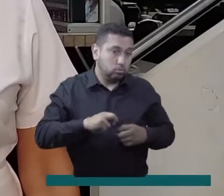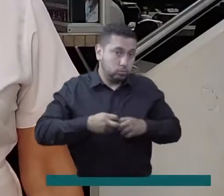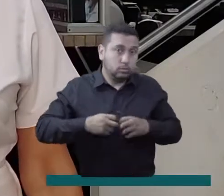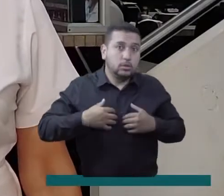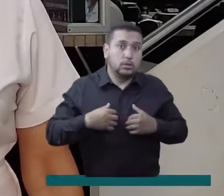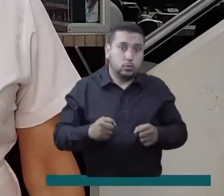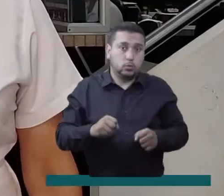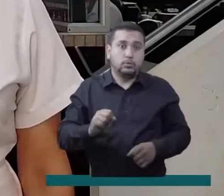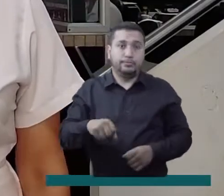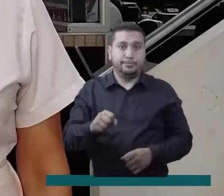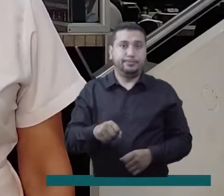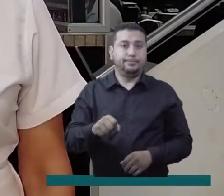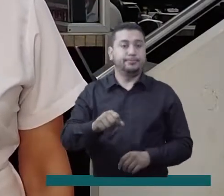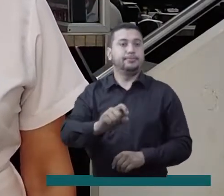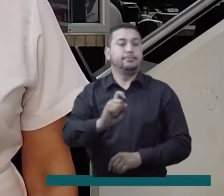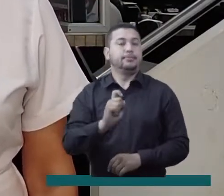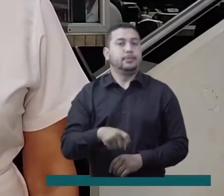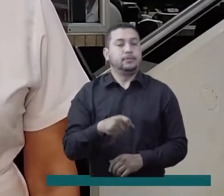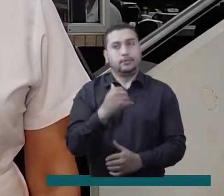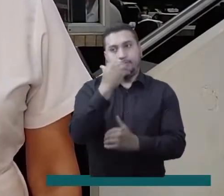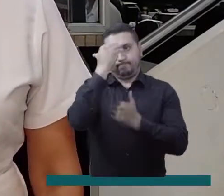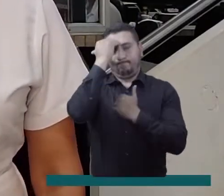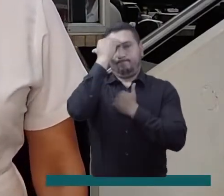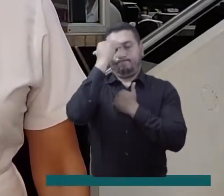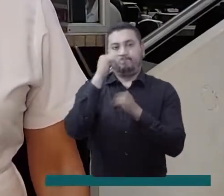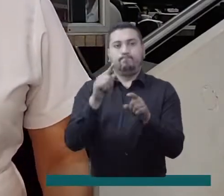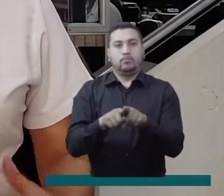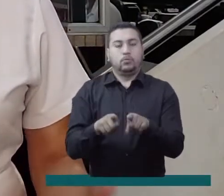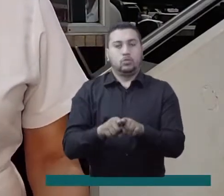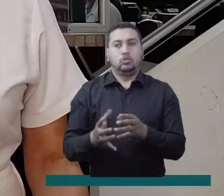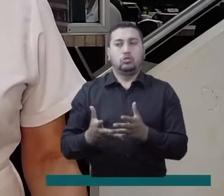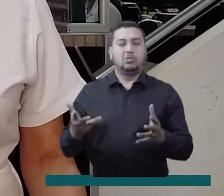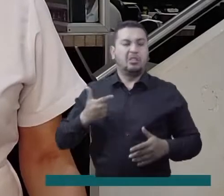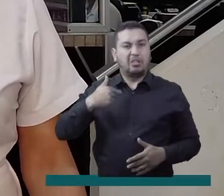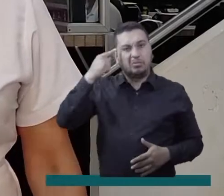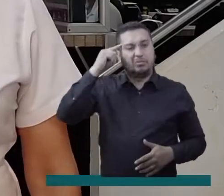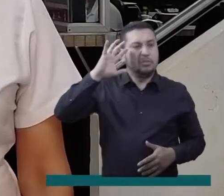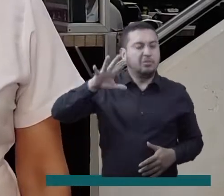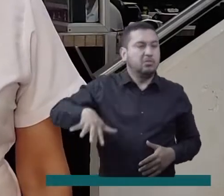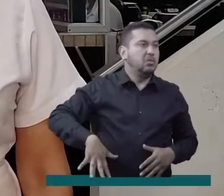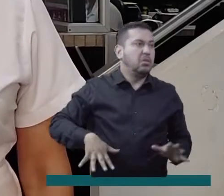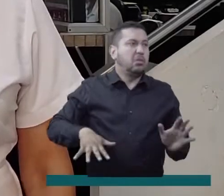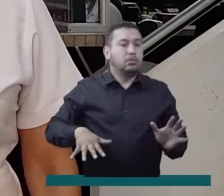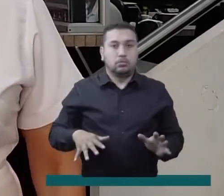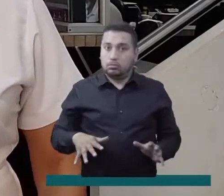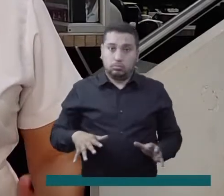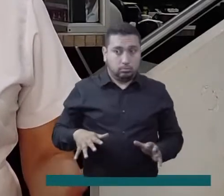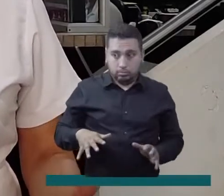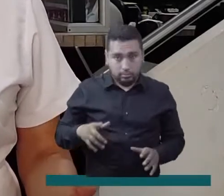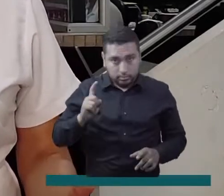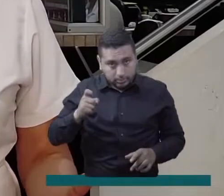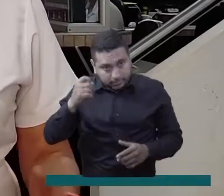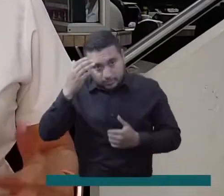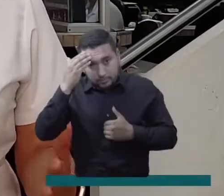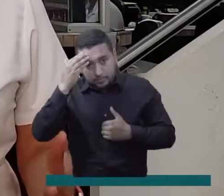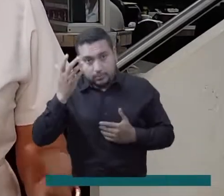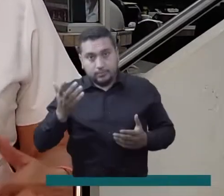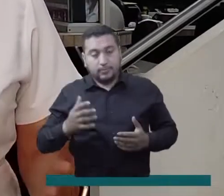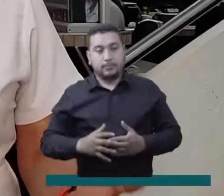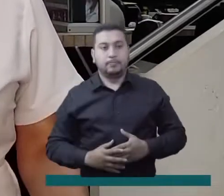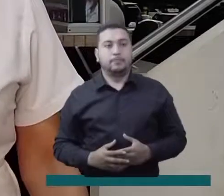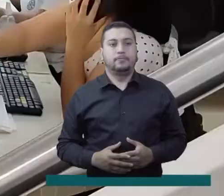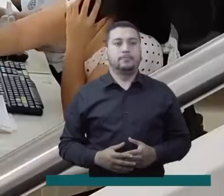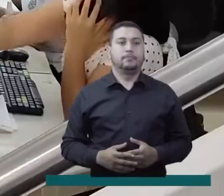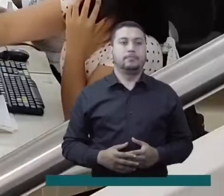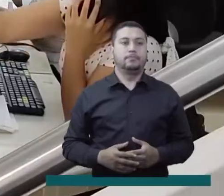Todos tenemos nuestros problemas de salud y esto nos hace recapacitar en muchas cosas que a veces uno cree que está, que lo tiene